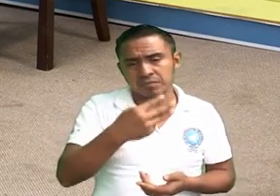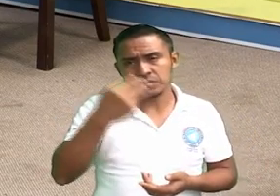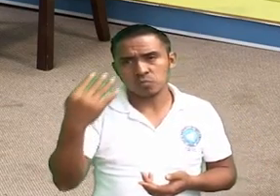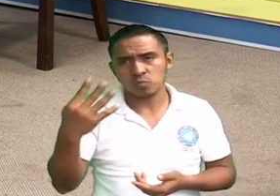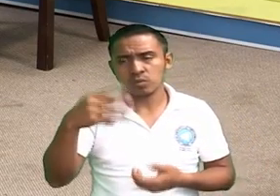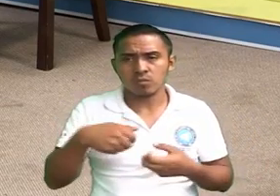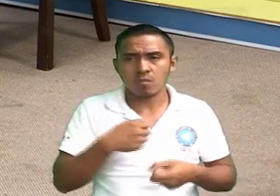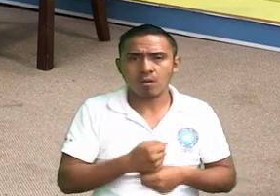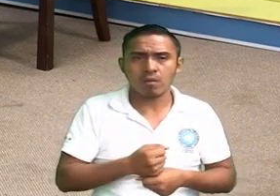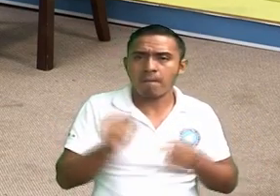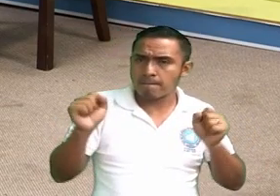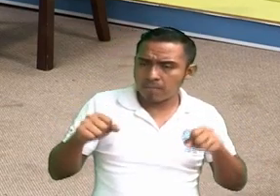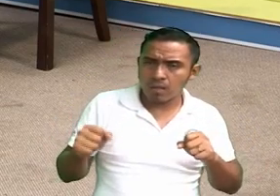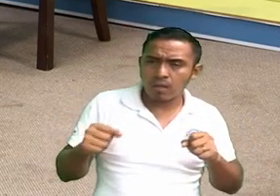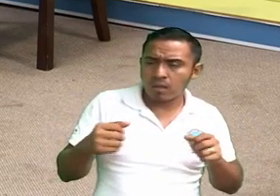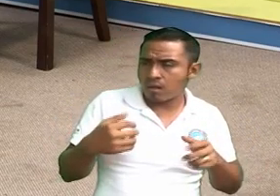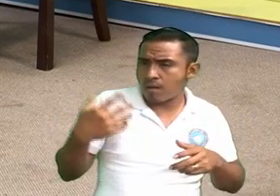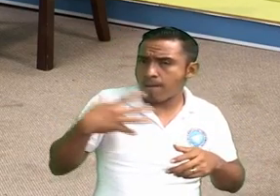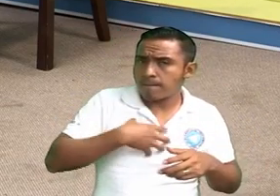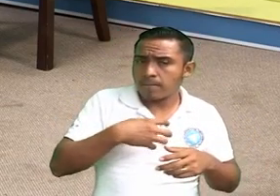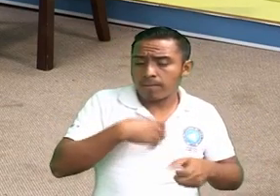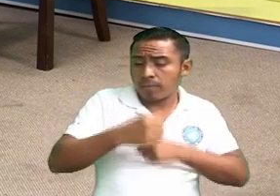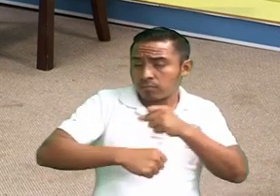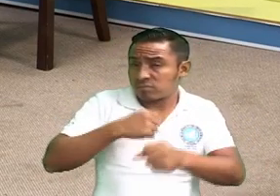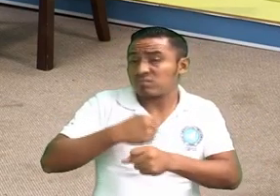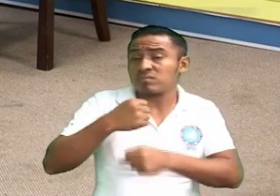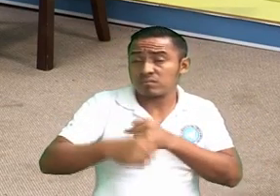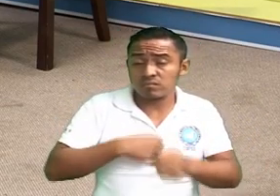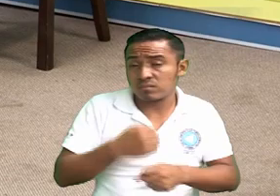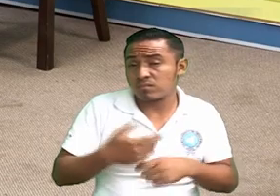sí, es que él es haragán en hablar porque